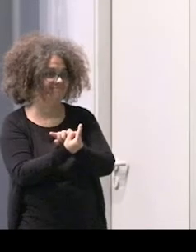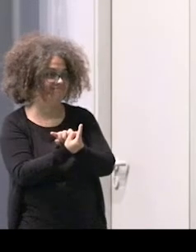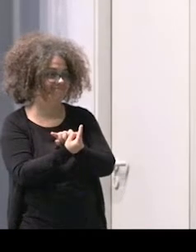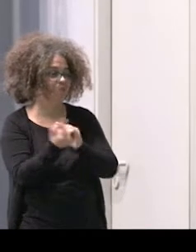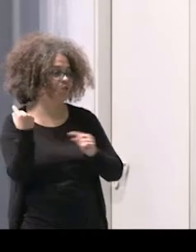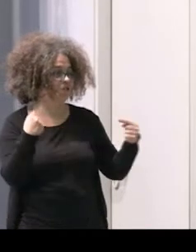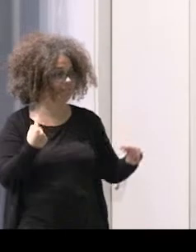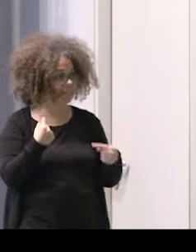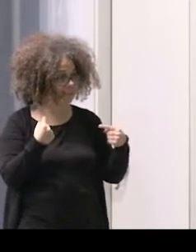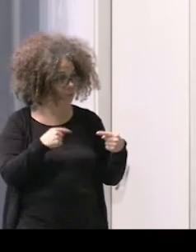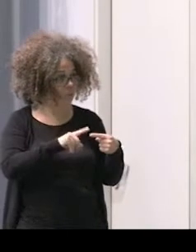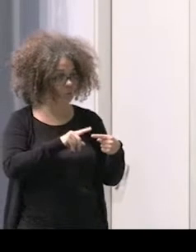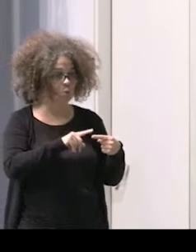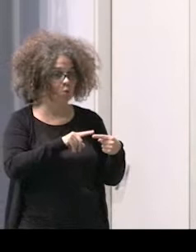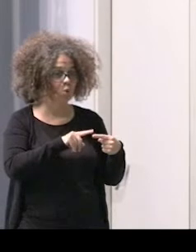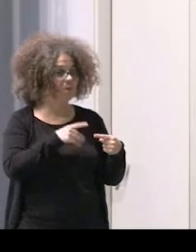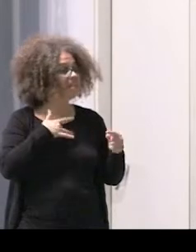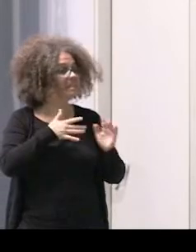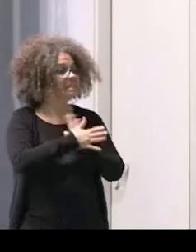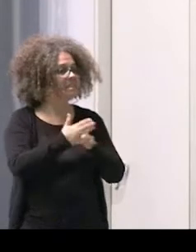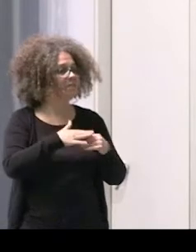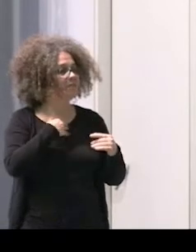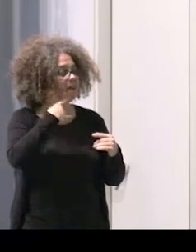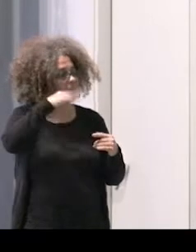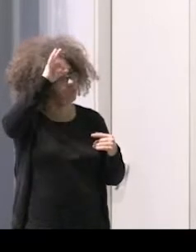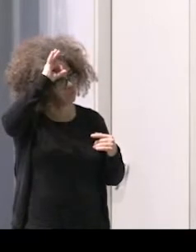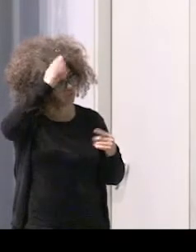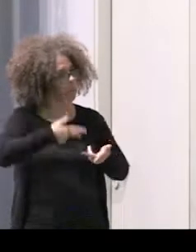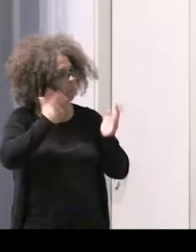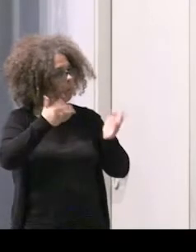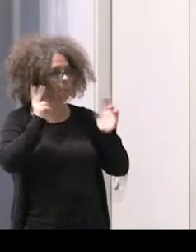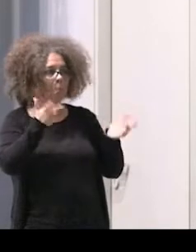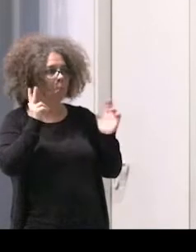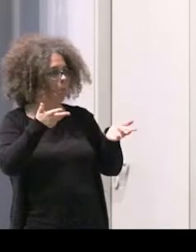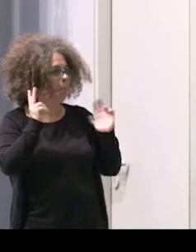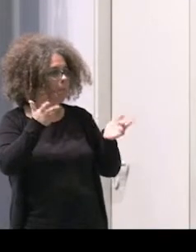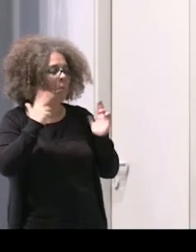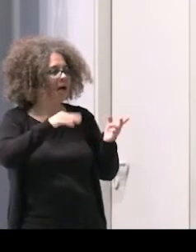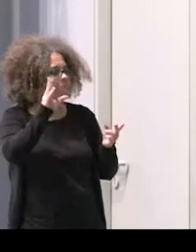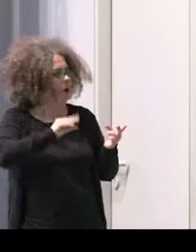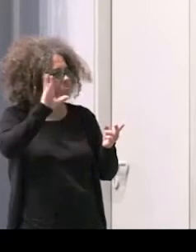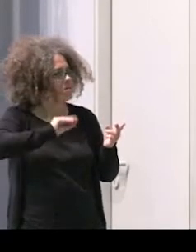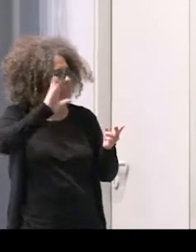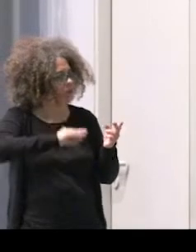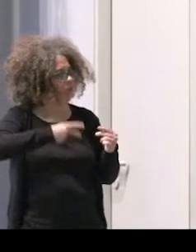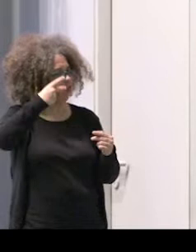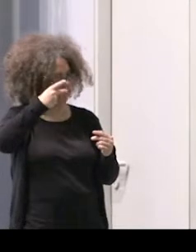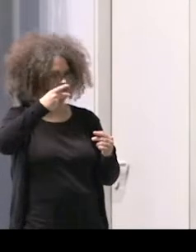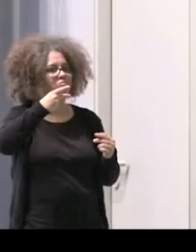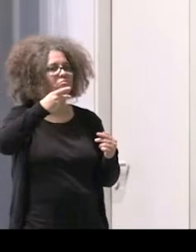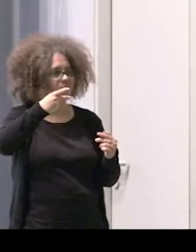esto es negativo, significa que el usuario de implante tolera más ruido y mantiene el mismo nivel de inteligibilidad. O sea, que estar más abajo es